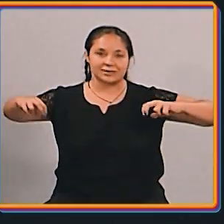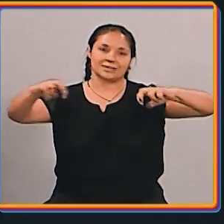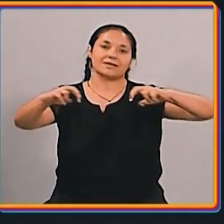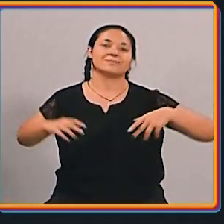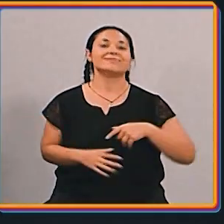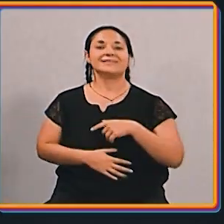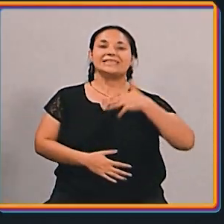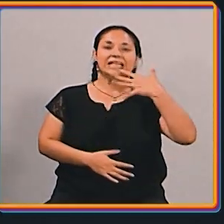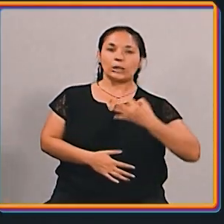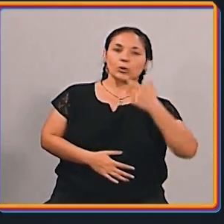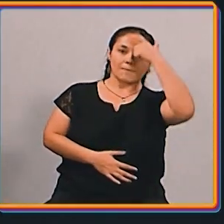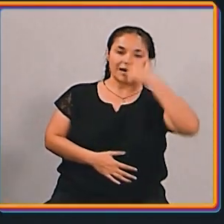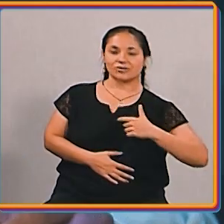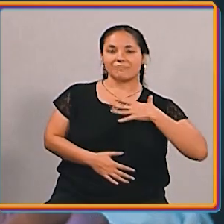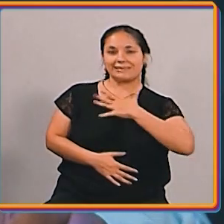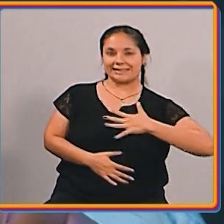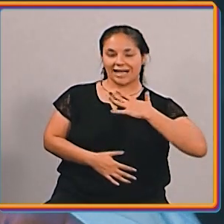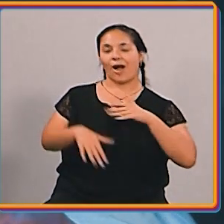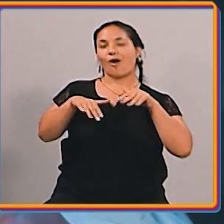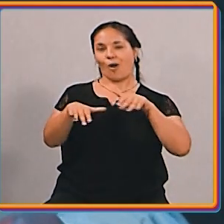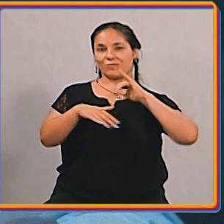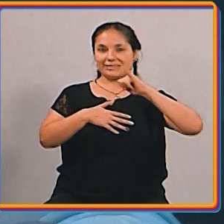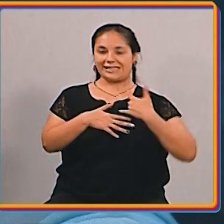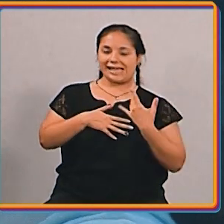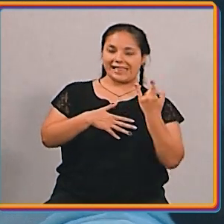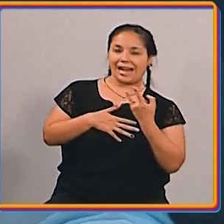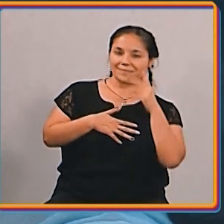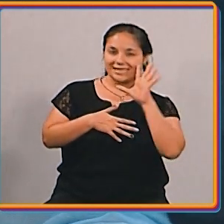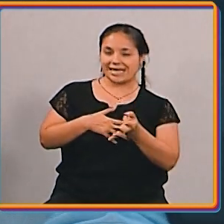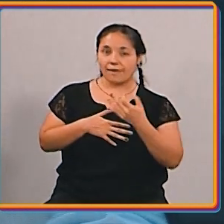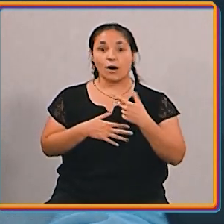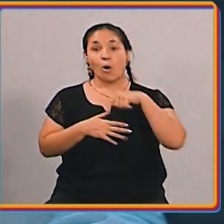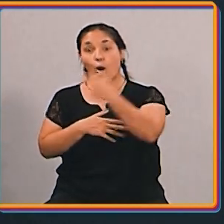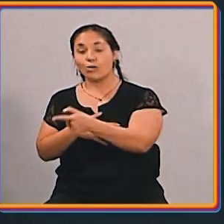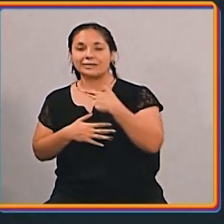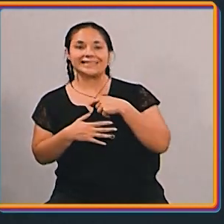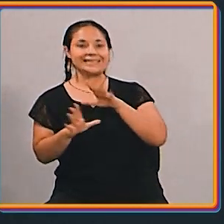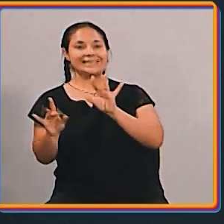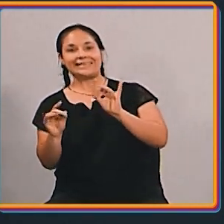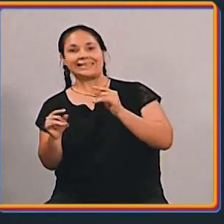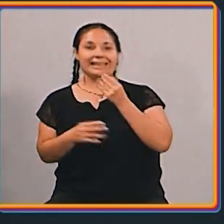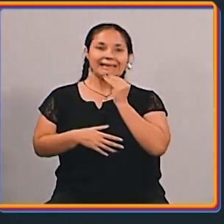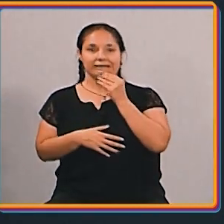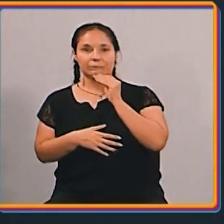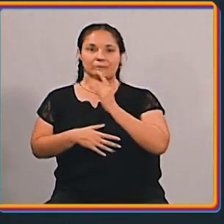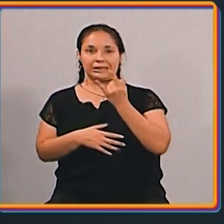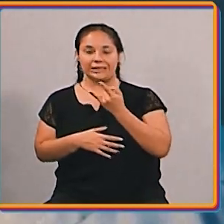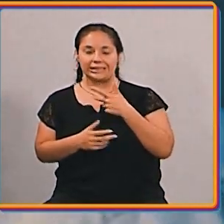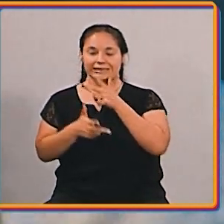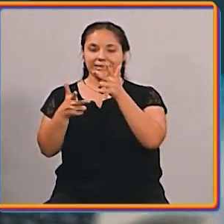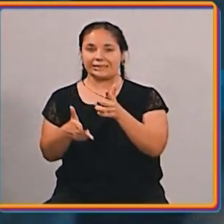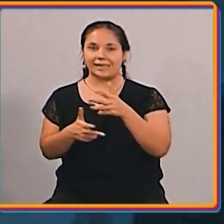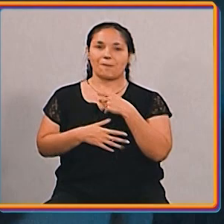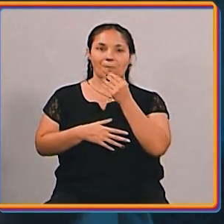alrededor de una mesa. Seguramente hay quienes sean más hábiles al momento de engañar al resto y hay quienes les cueste un poco más mentir